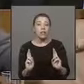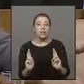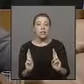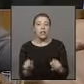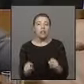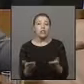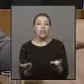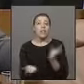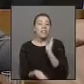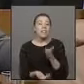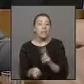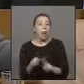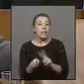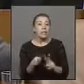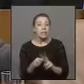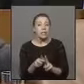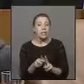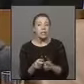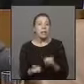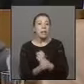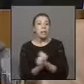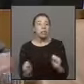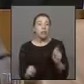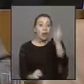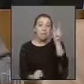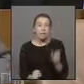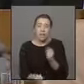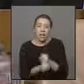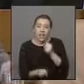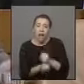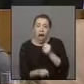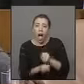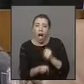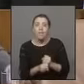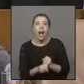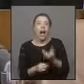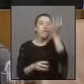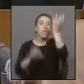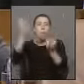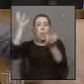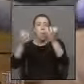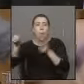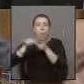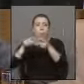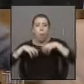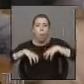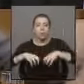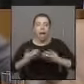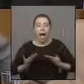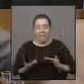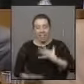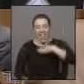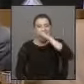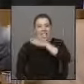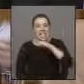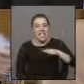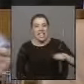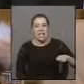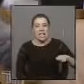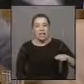Eso es lo que tenemos que hacer. Imposible que una persona que trabaja recolectando fruta va a atender a su hijo, a su hija,